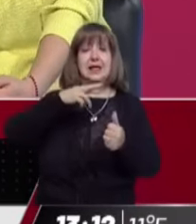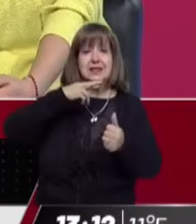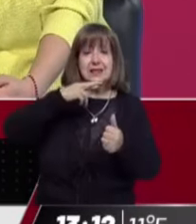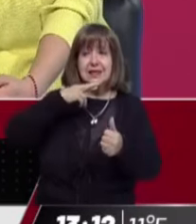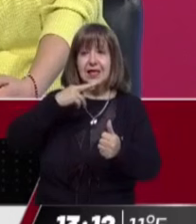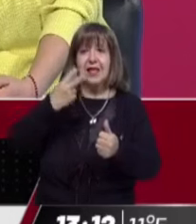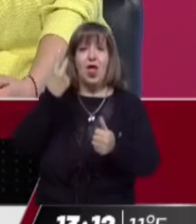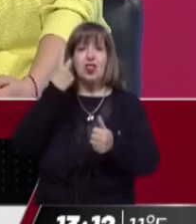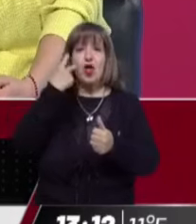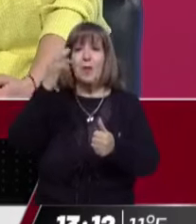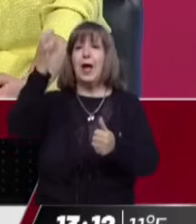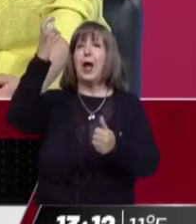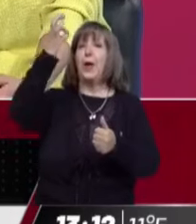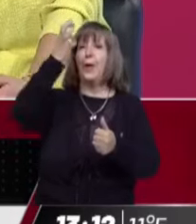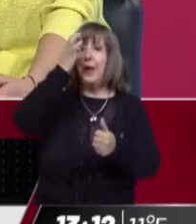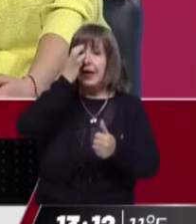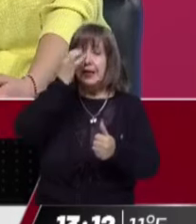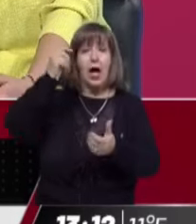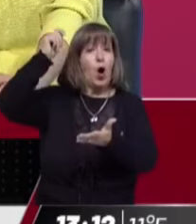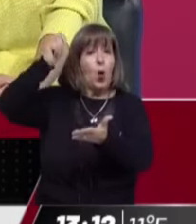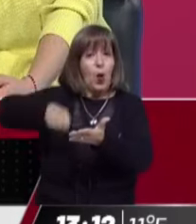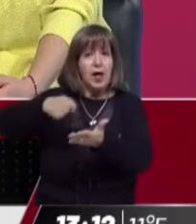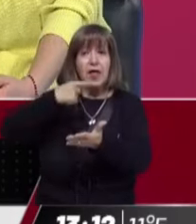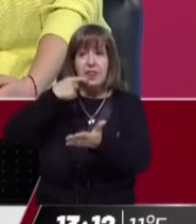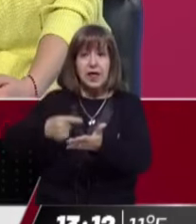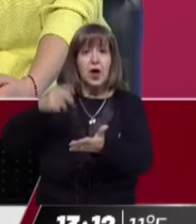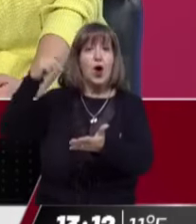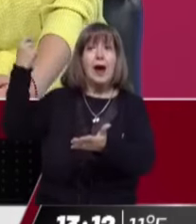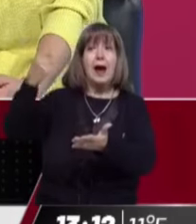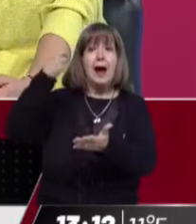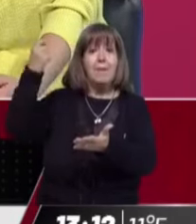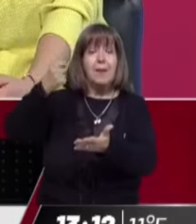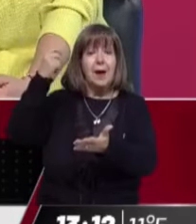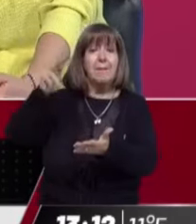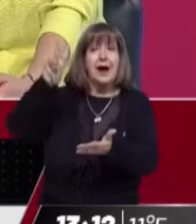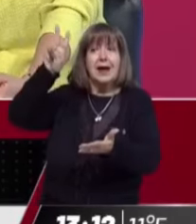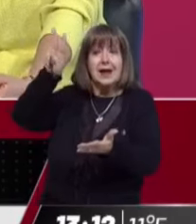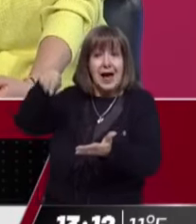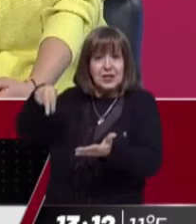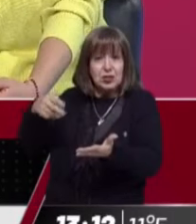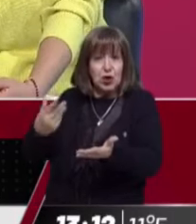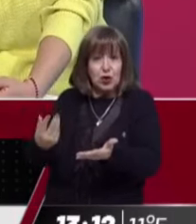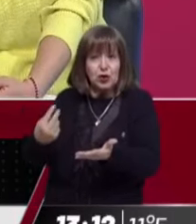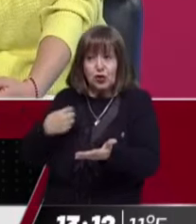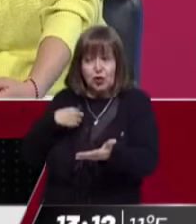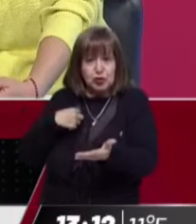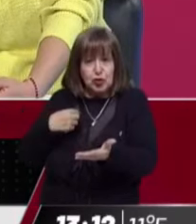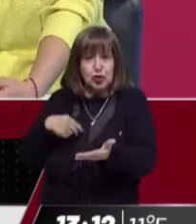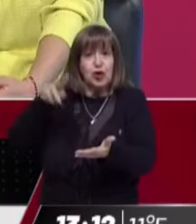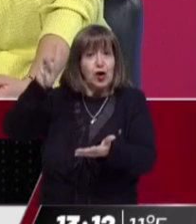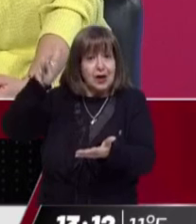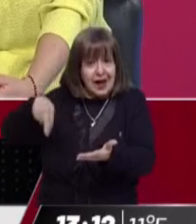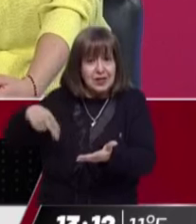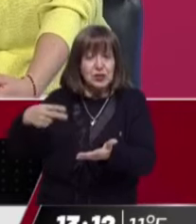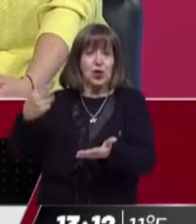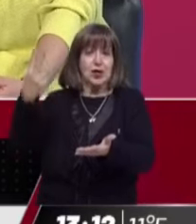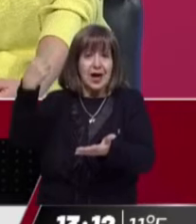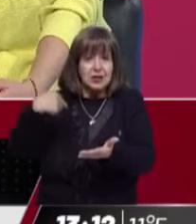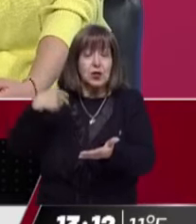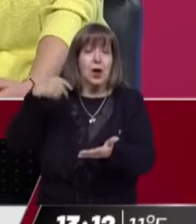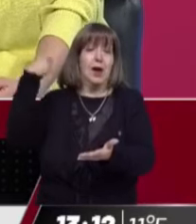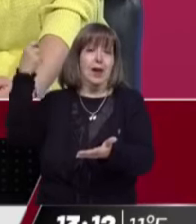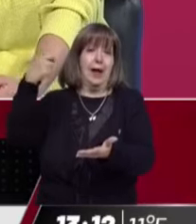en el sentido que los paradigmas actuales de gestión del recurso hídrico, basado fundamentalmente en la